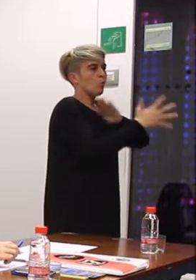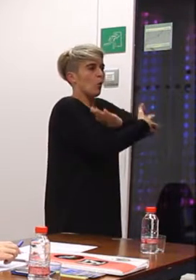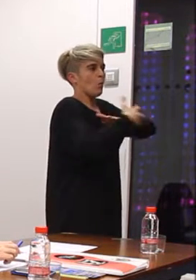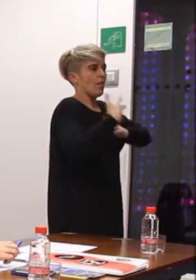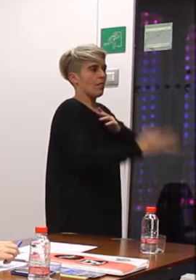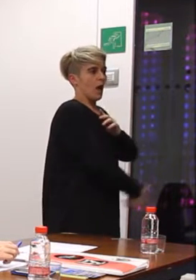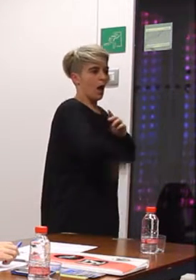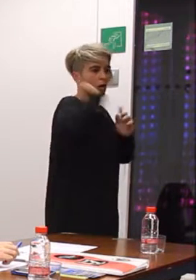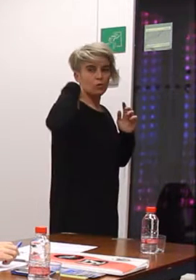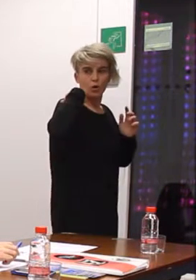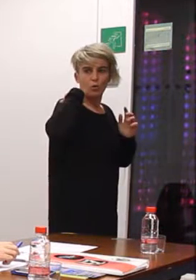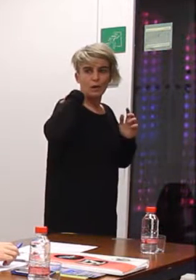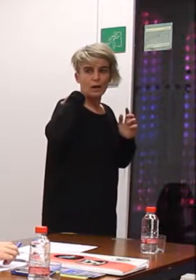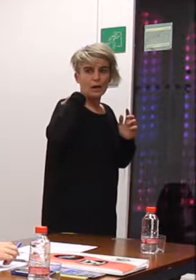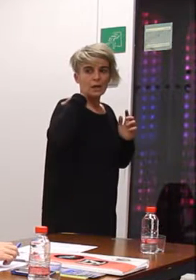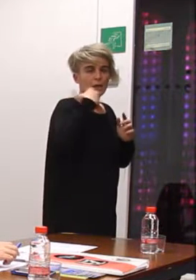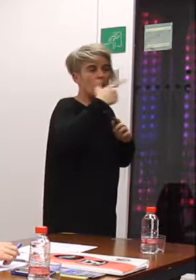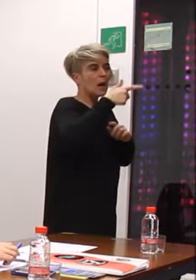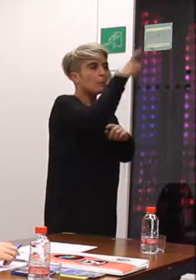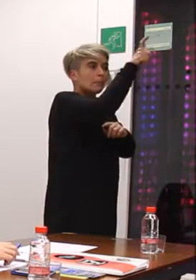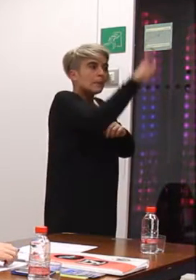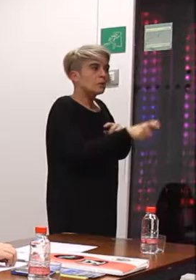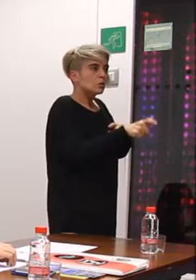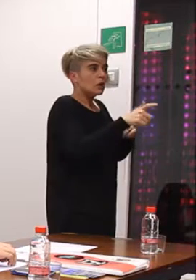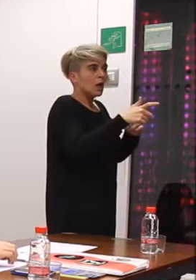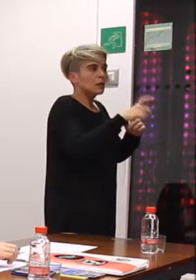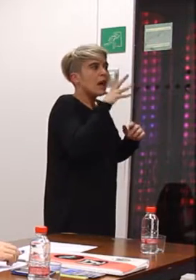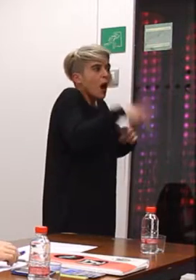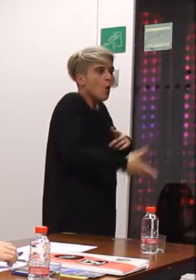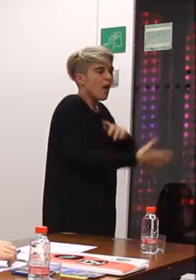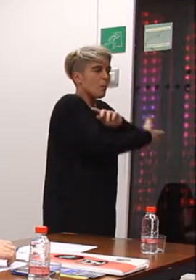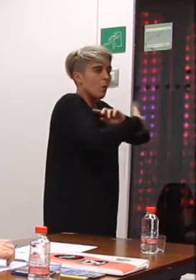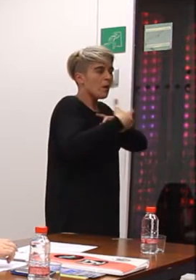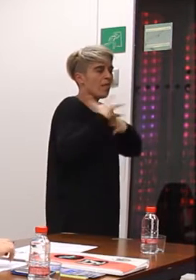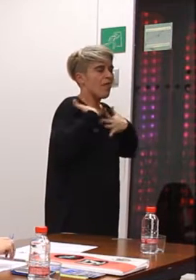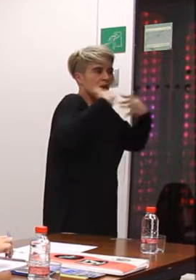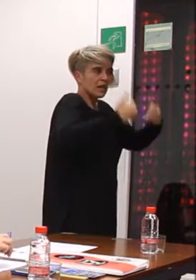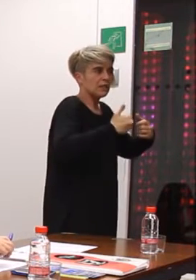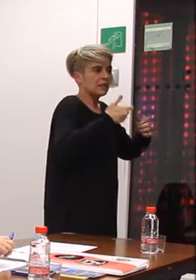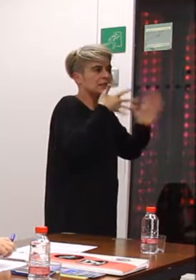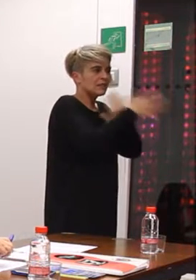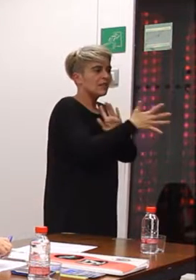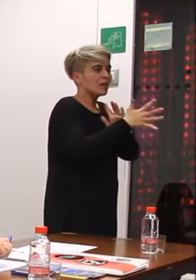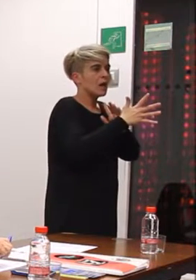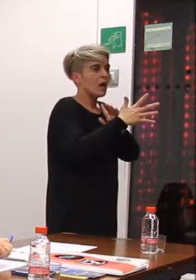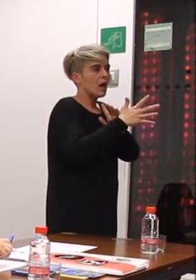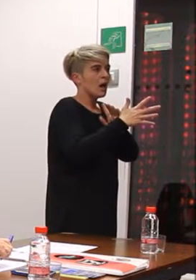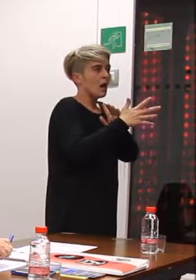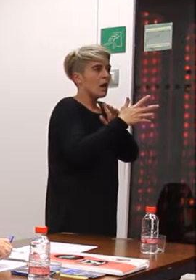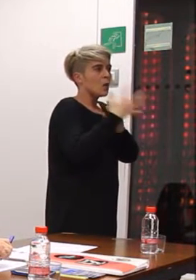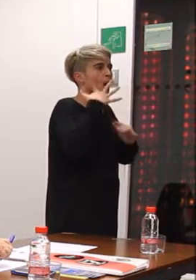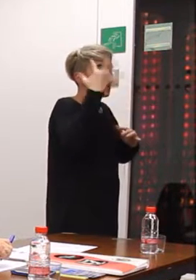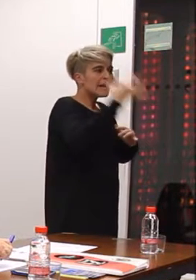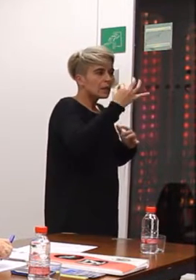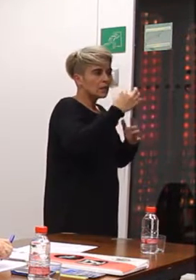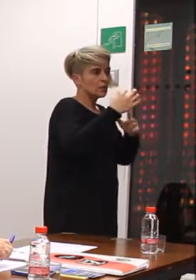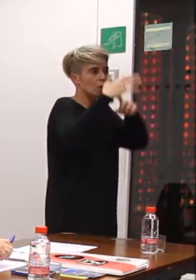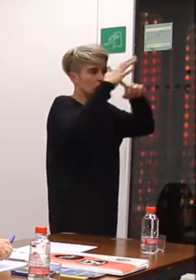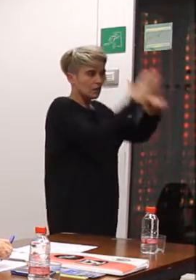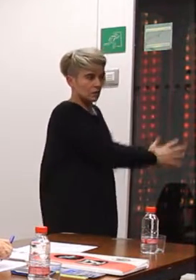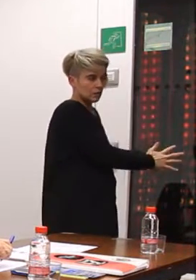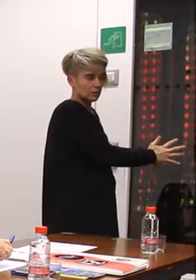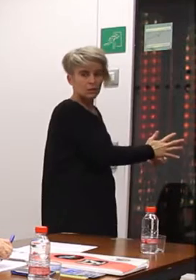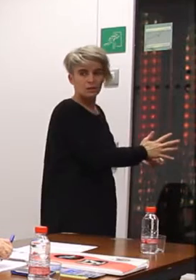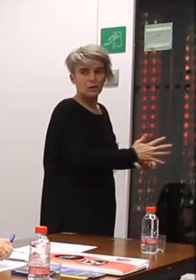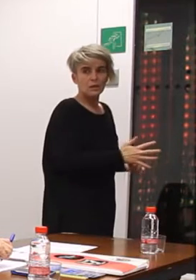que están en riesgo de pobreza y exclusión. Sí que consideramos, además, muy importante el conceptualizar, porque